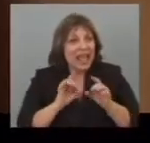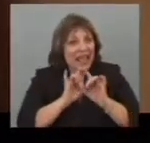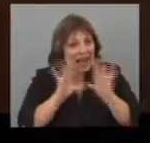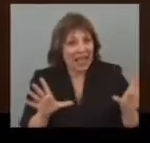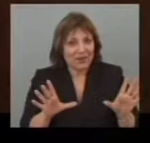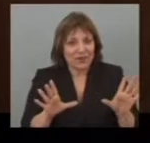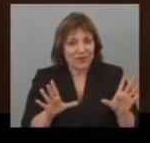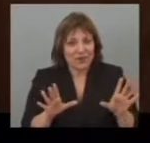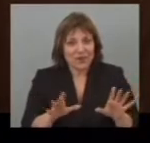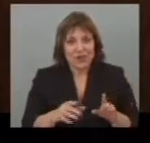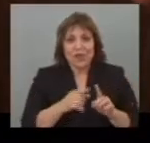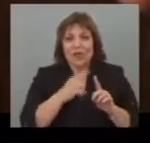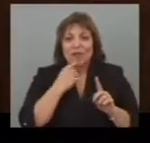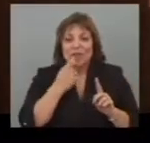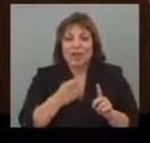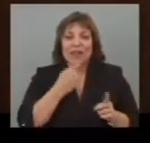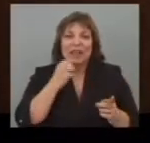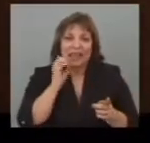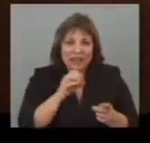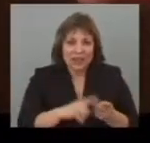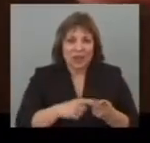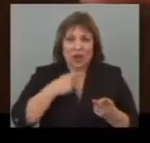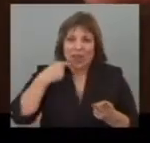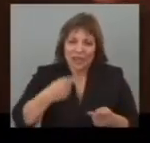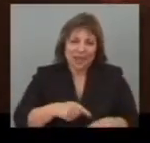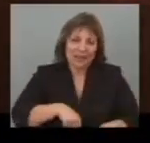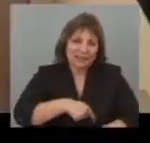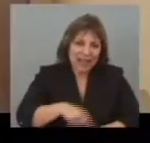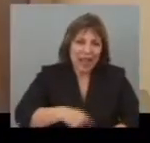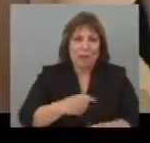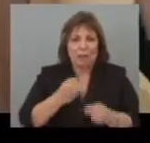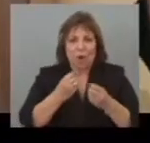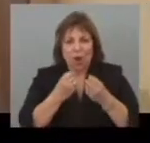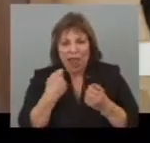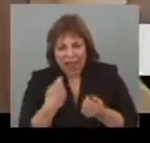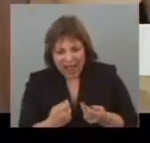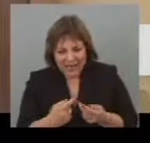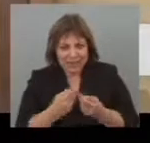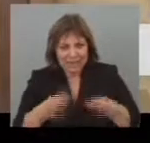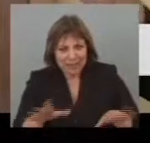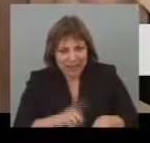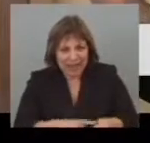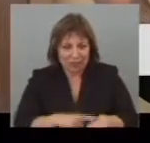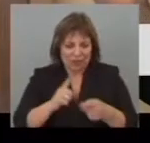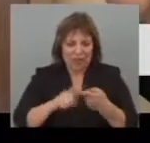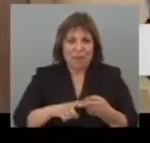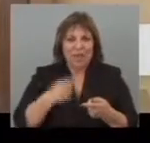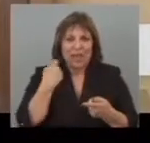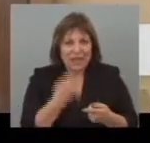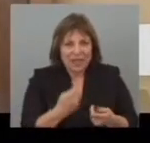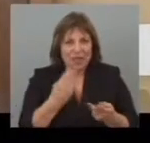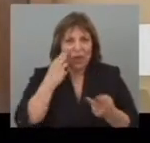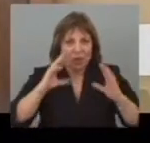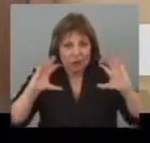Que todo lo que se dijo, todo lo que se criticó, todo el tiempo que se gastó y todos los conflictos que se gastaron y malgastaron,